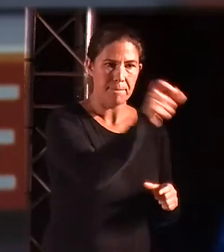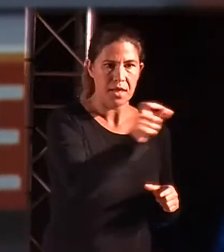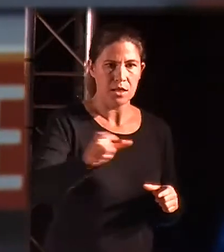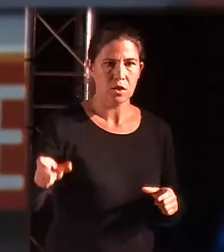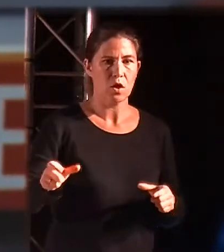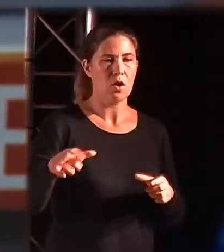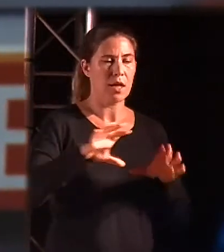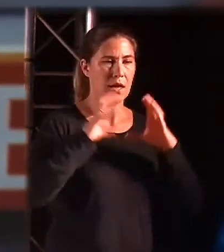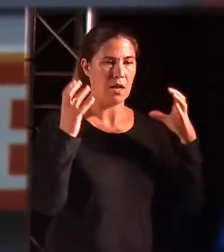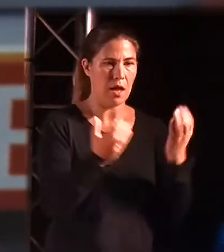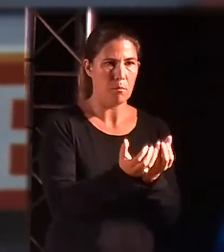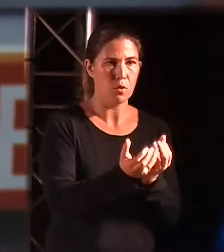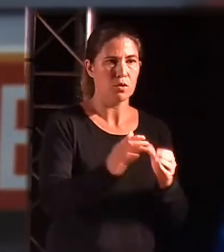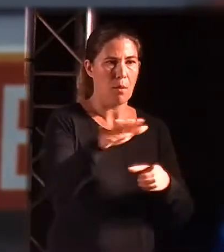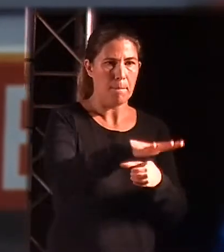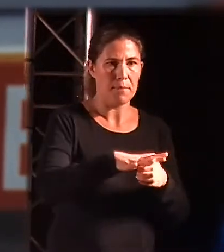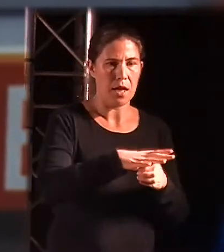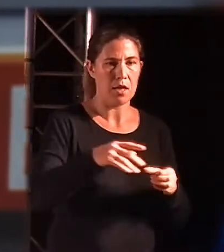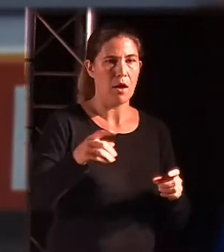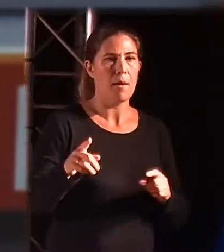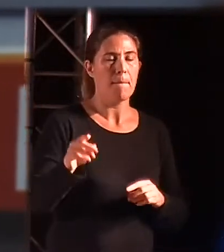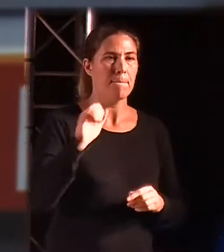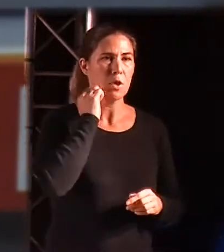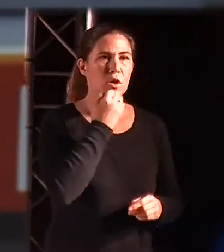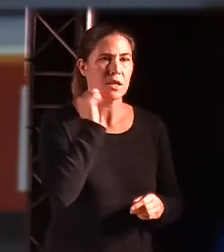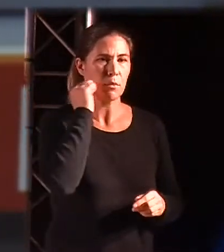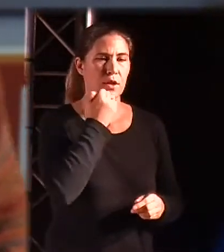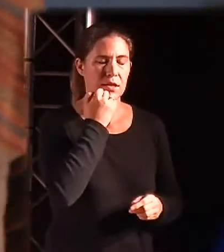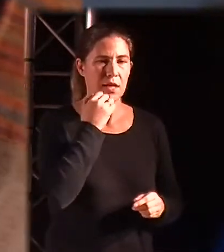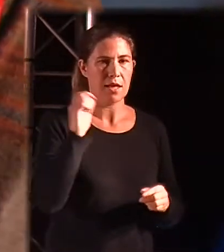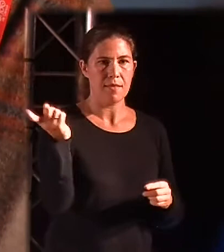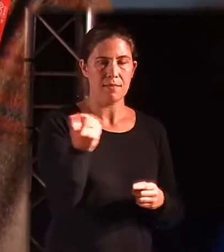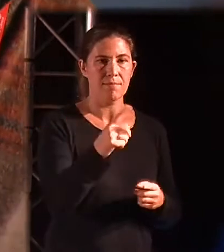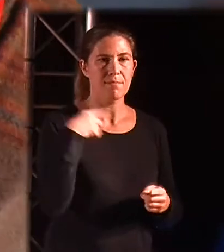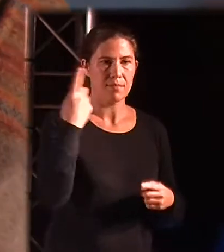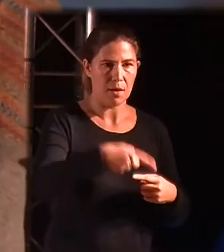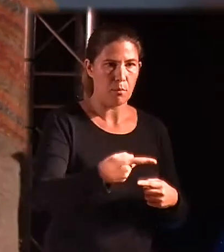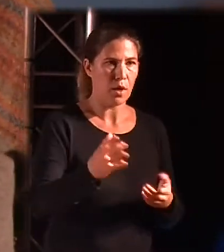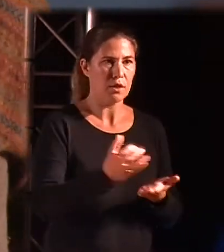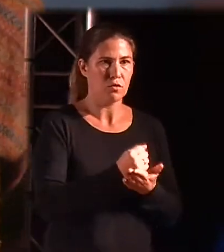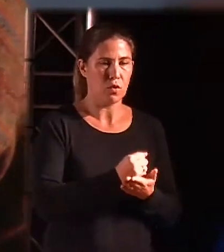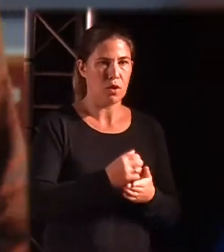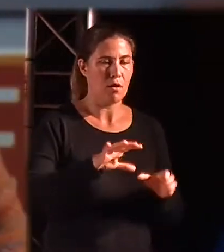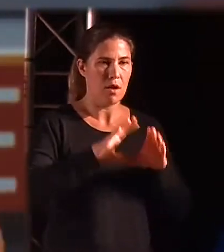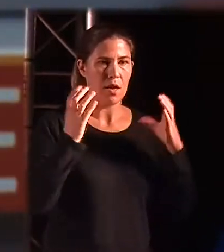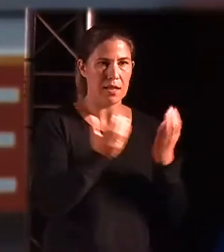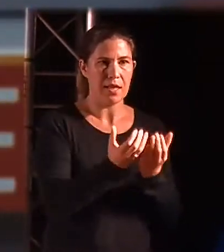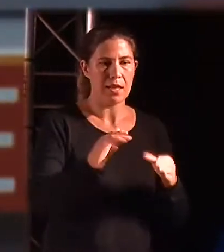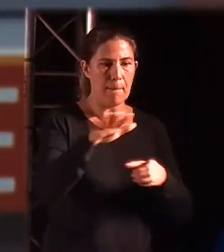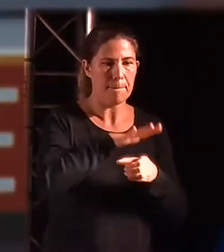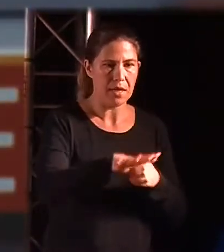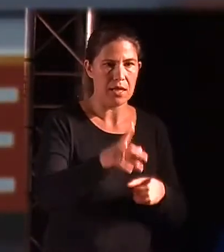opinión en contra, se empiezan a levantar cejas, la cosa se pone violenta y después de todo a uno le da igual si la Tierra es plana o no. De